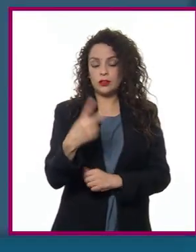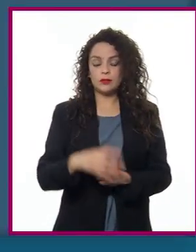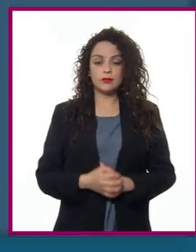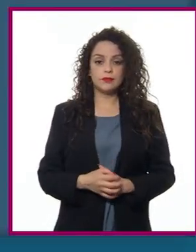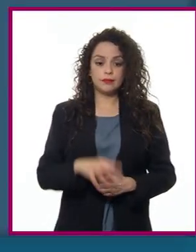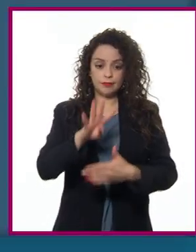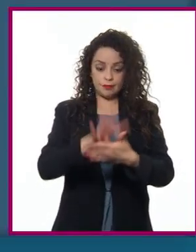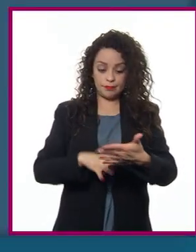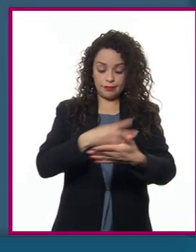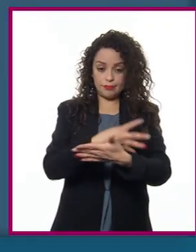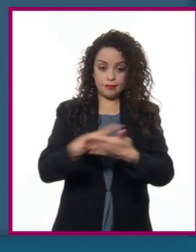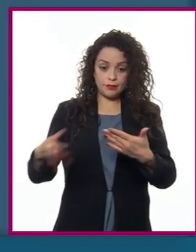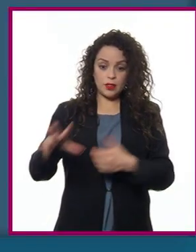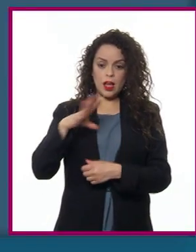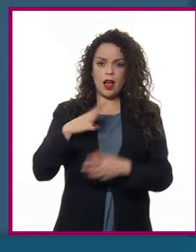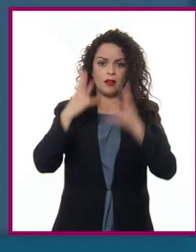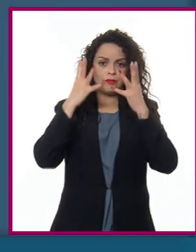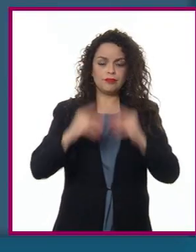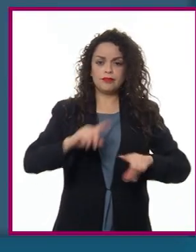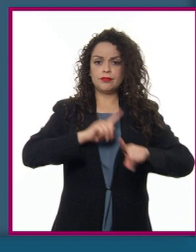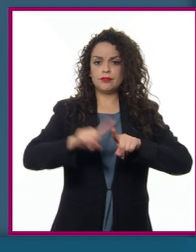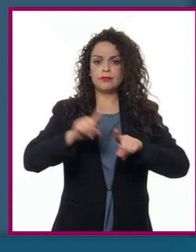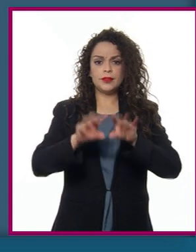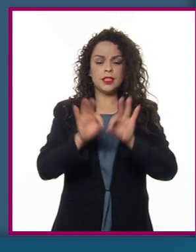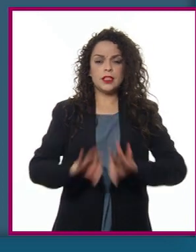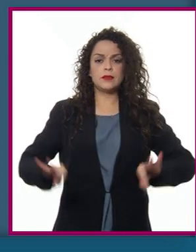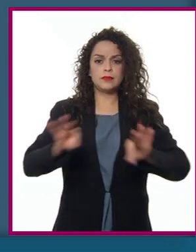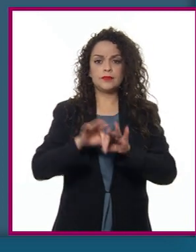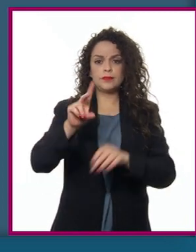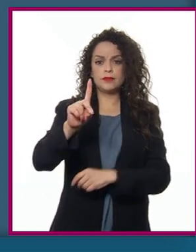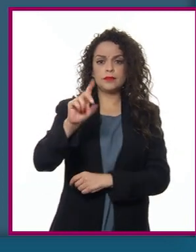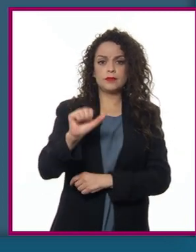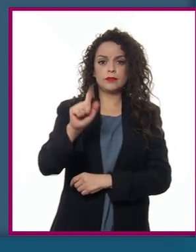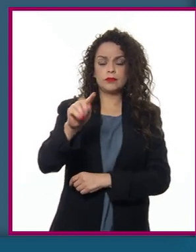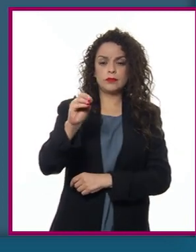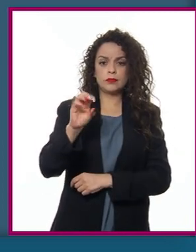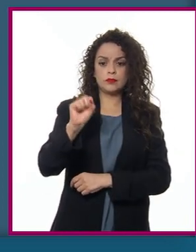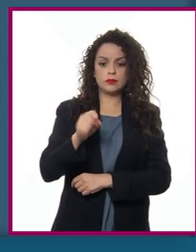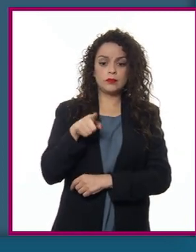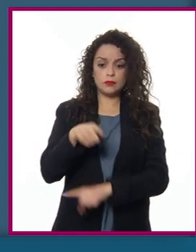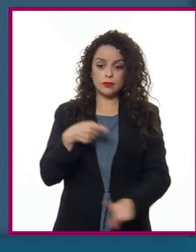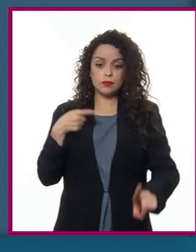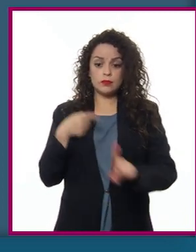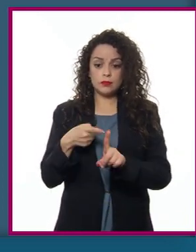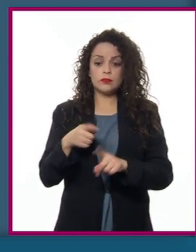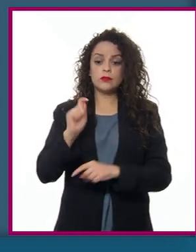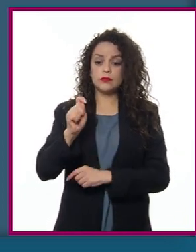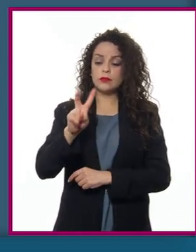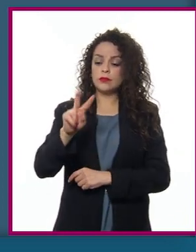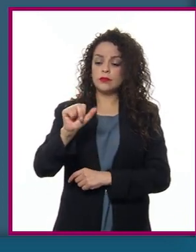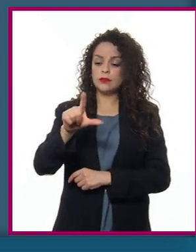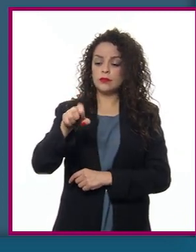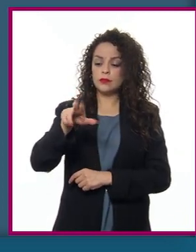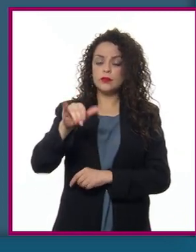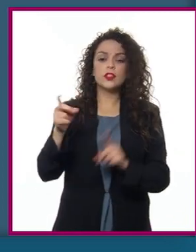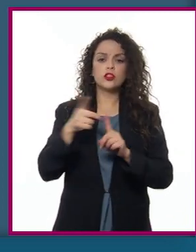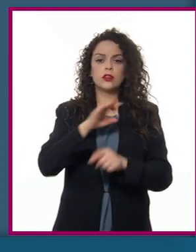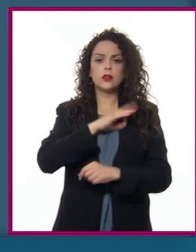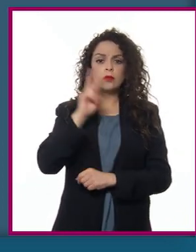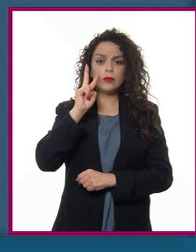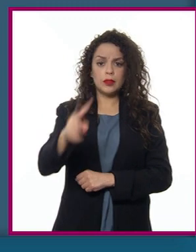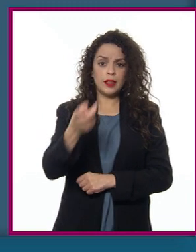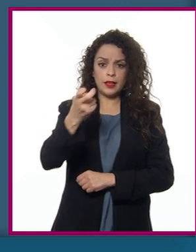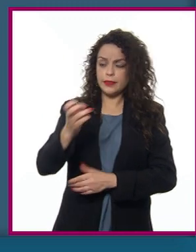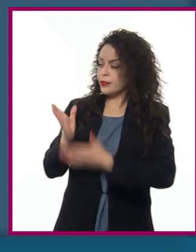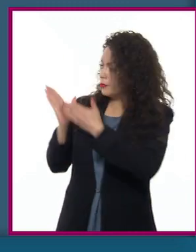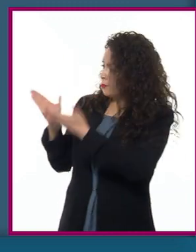tabla periódica encontramos muchos datos importantes. En esta ocasión nos enfocaremos a la valencia. Podemos encontrar este dato en la siguiente tabla que